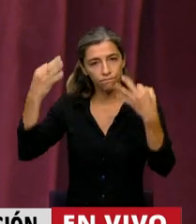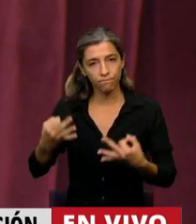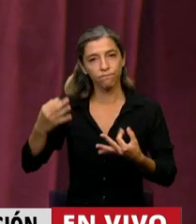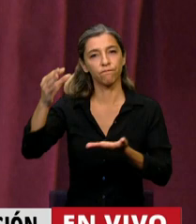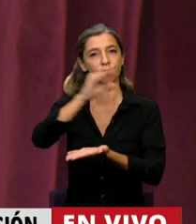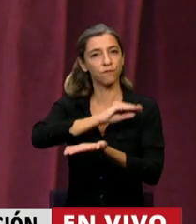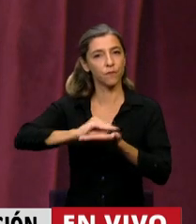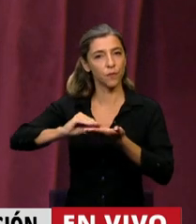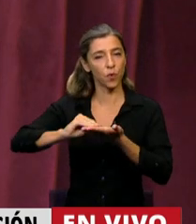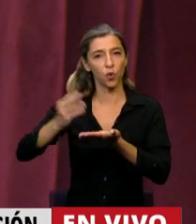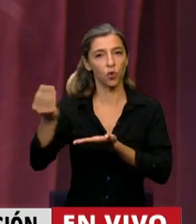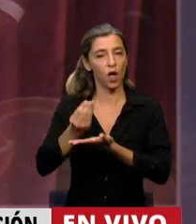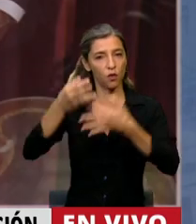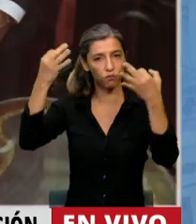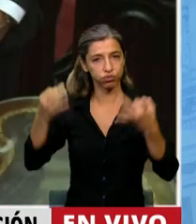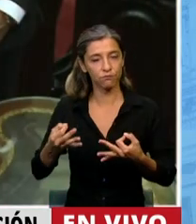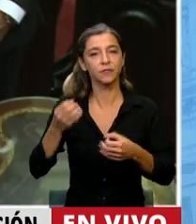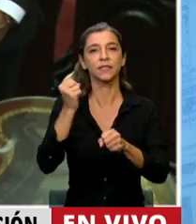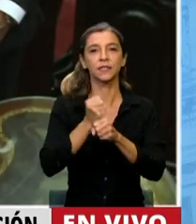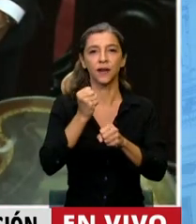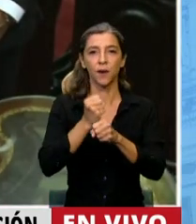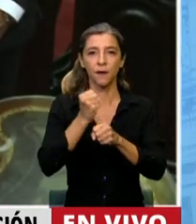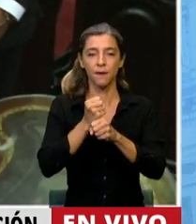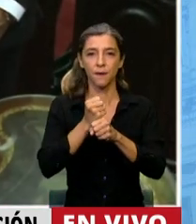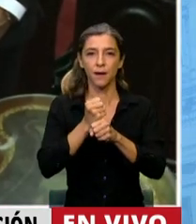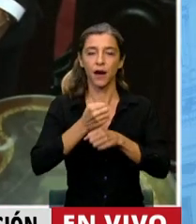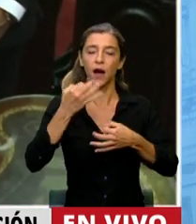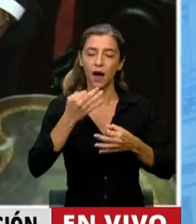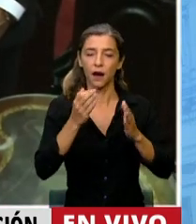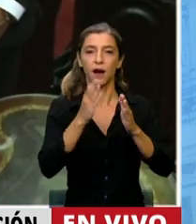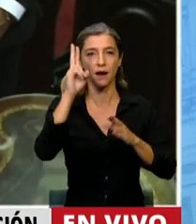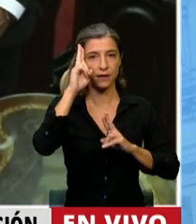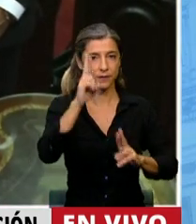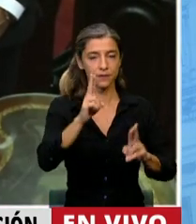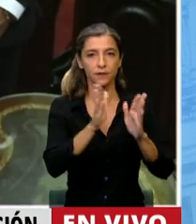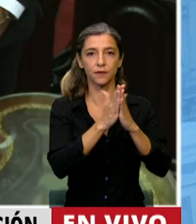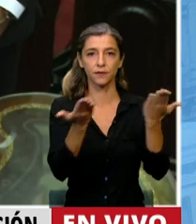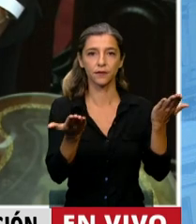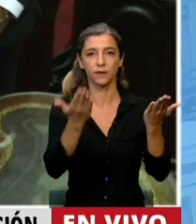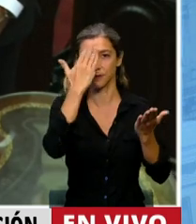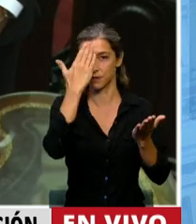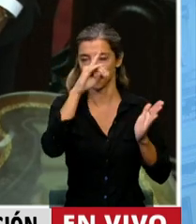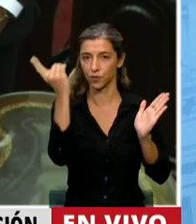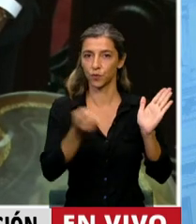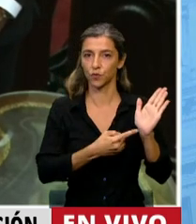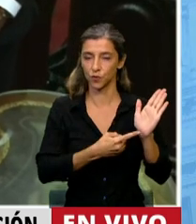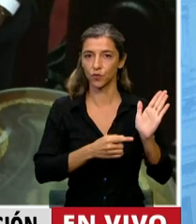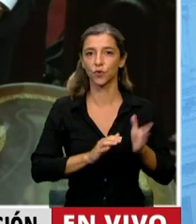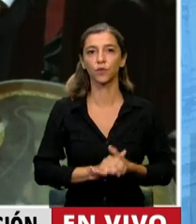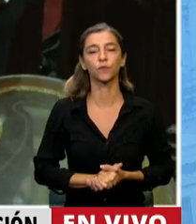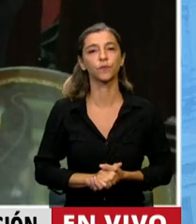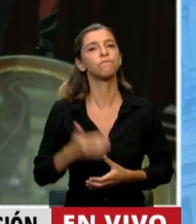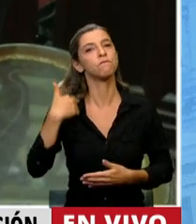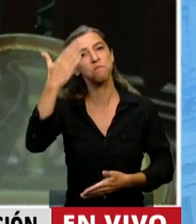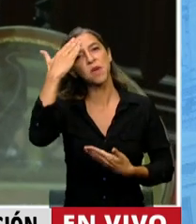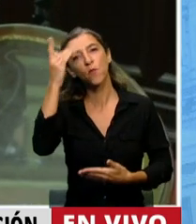diputado y obrar en todo de conformidad con lo que prescribe la Constitución Nacional. Por la memoria